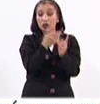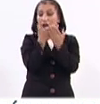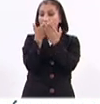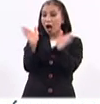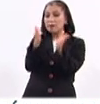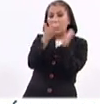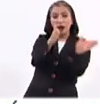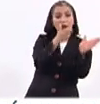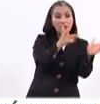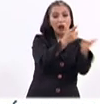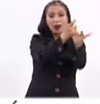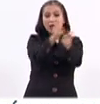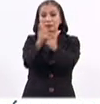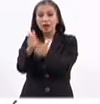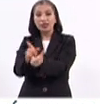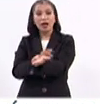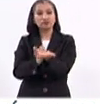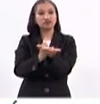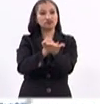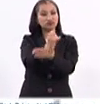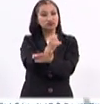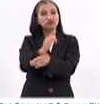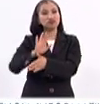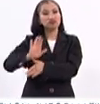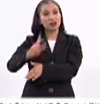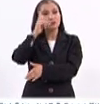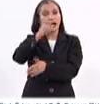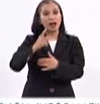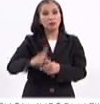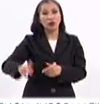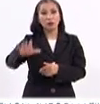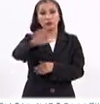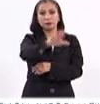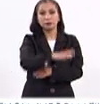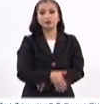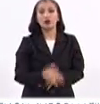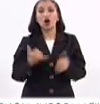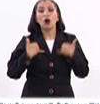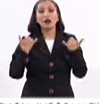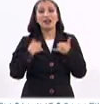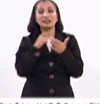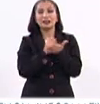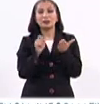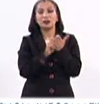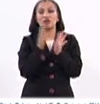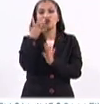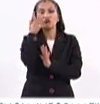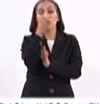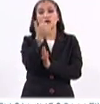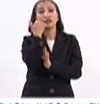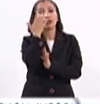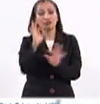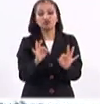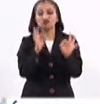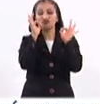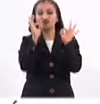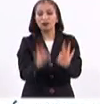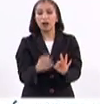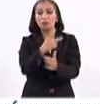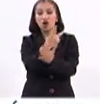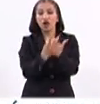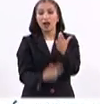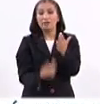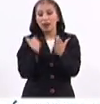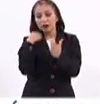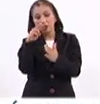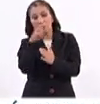los caminos de las libertades democráticas para los pueblos. Jóvenes Escribiendo el Futuro busca consolidarse como el programa